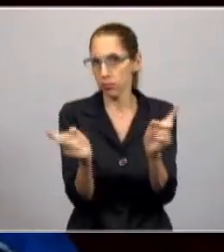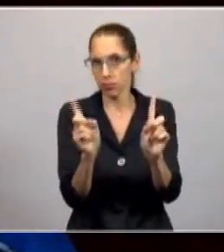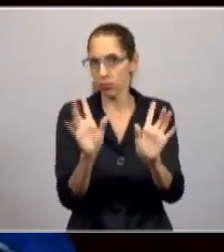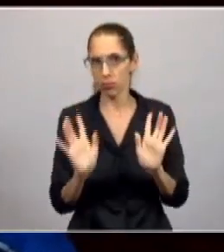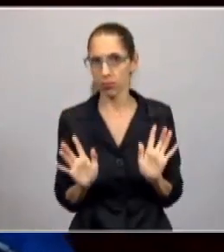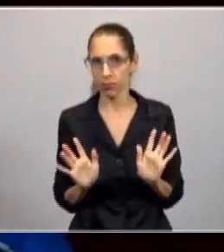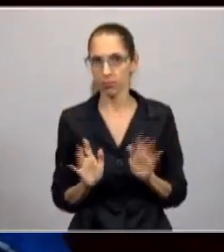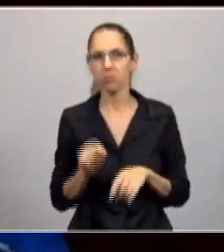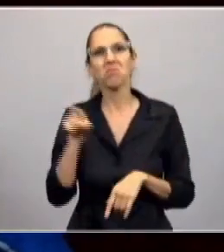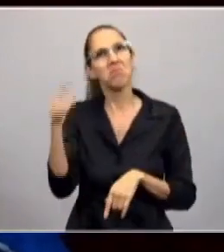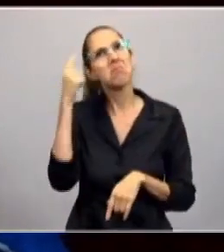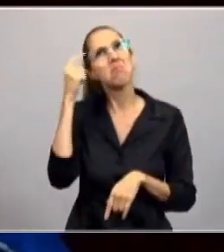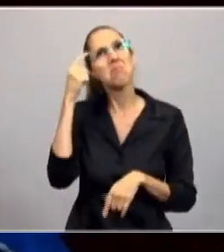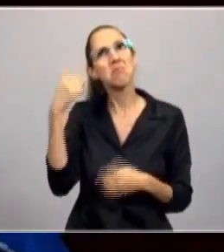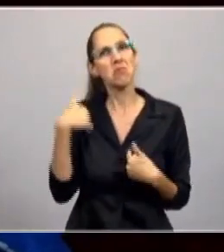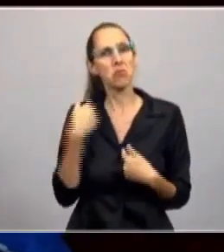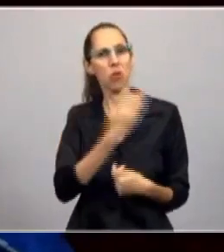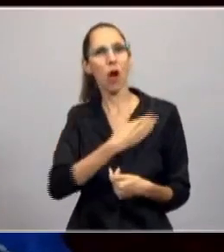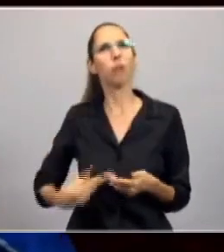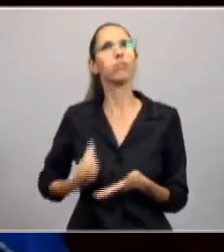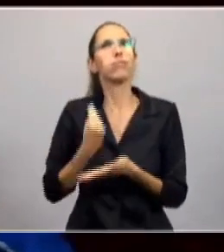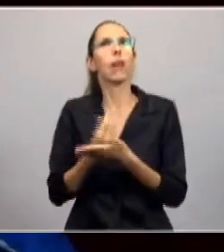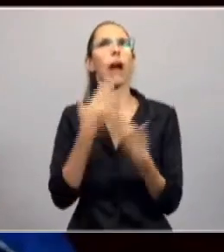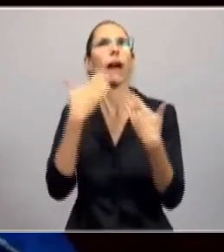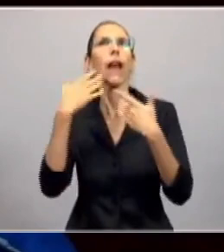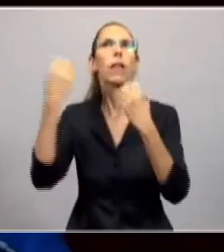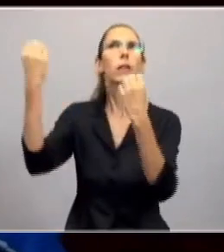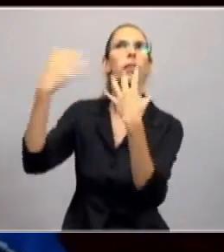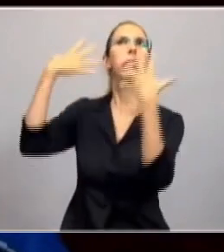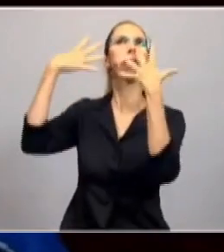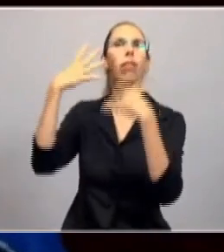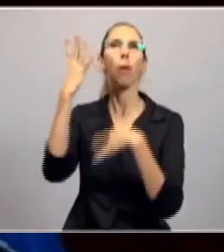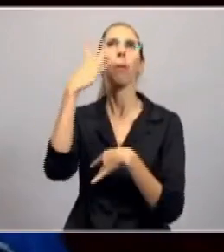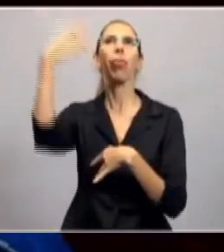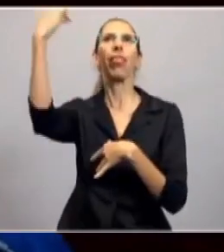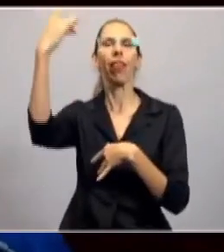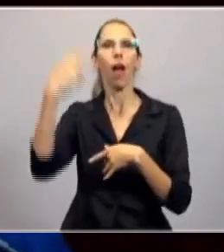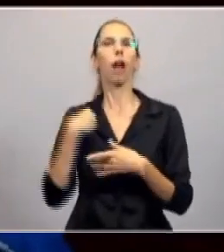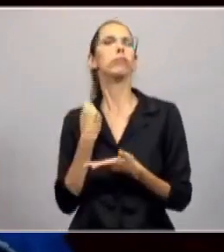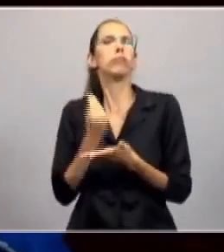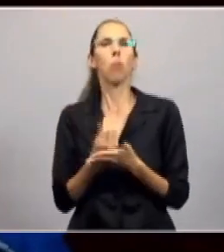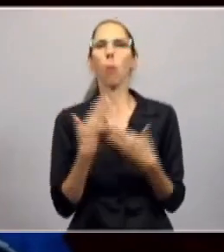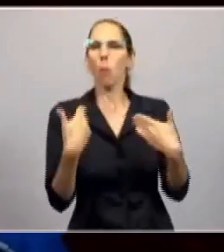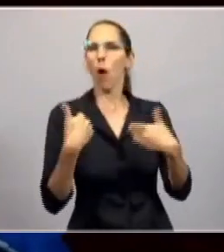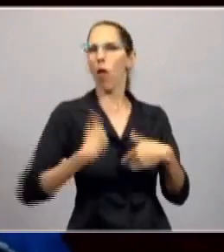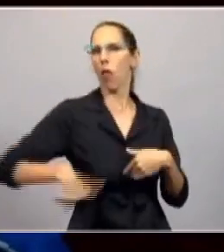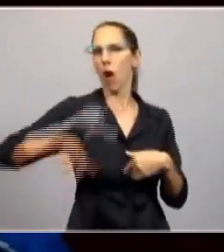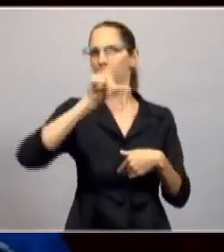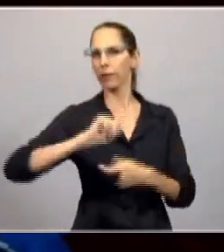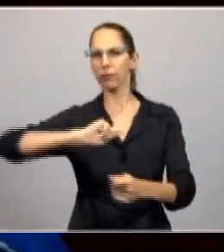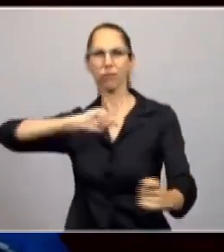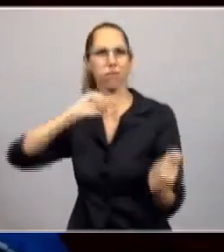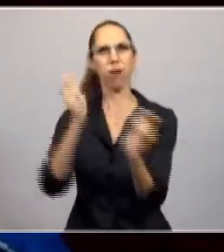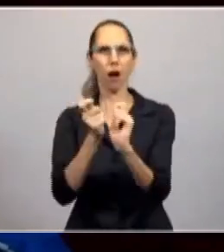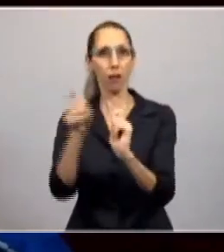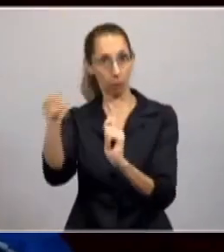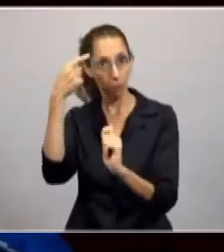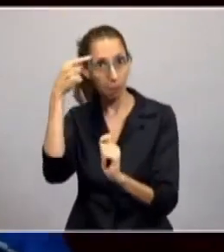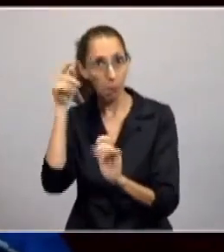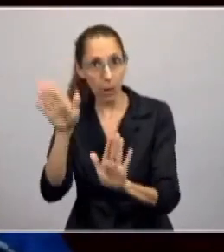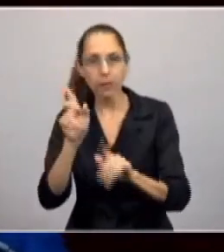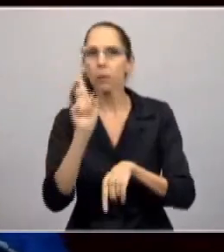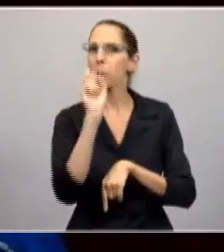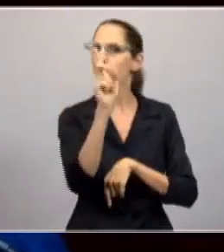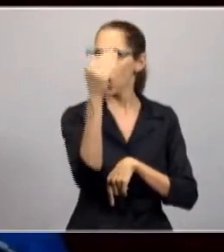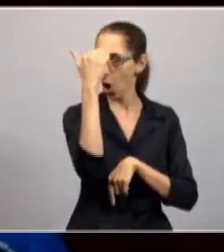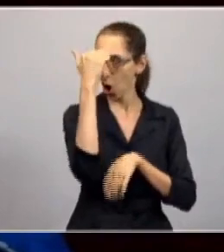crea que es portador de un mandato divino que lo envió a refundar el país, el artículo primero de nuestra Constitución,